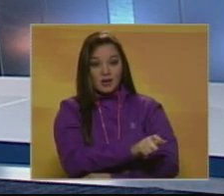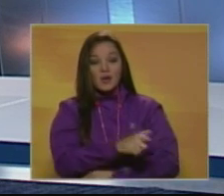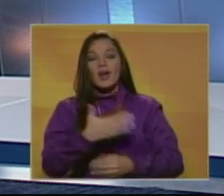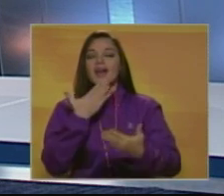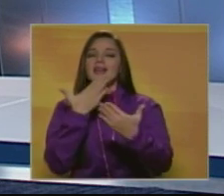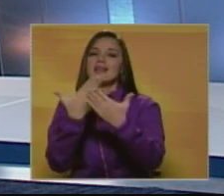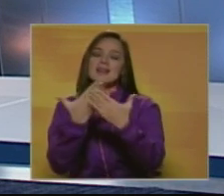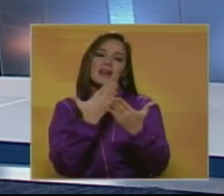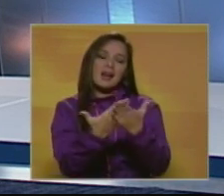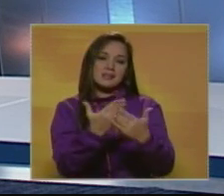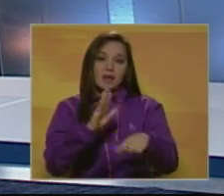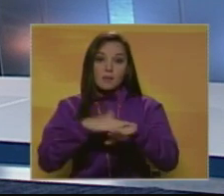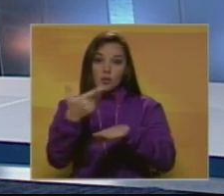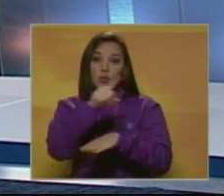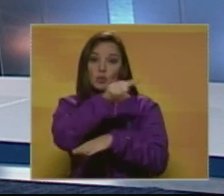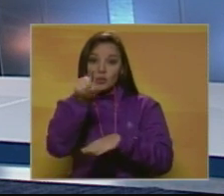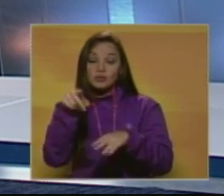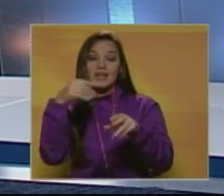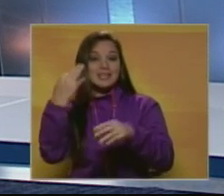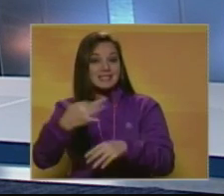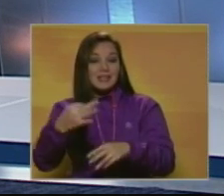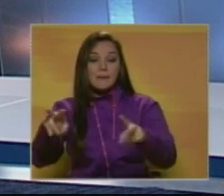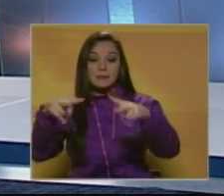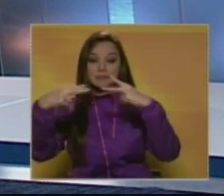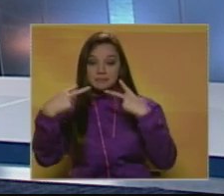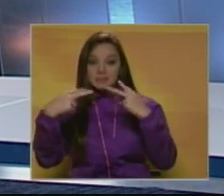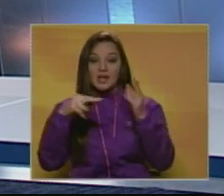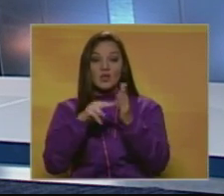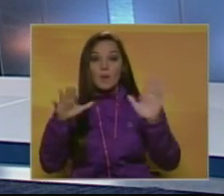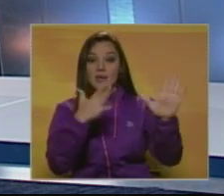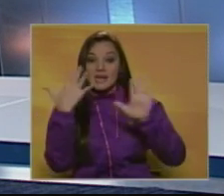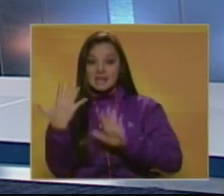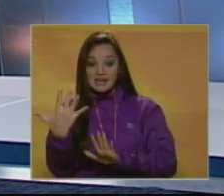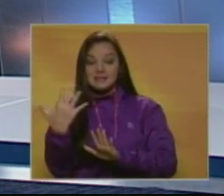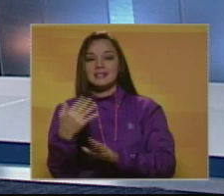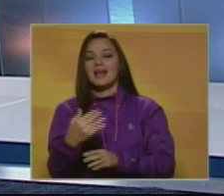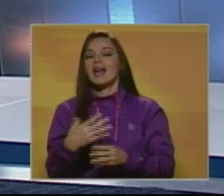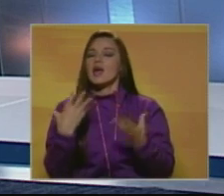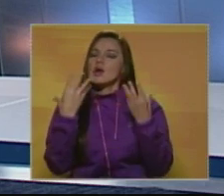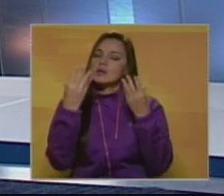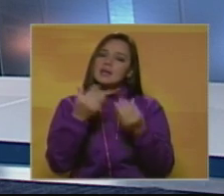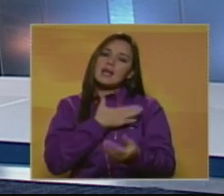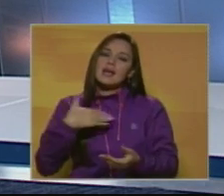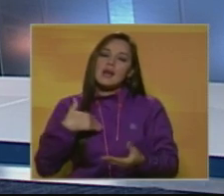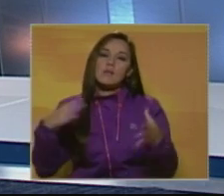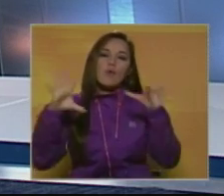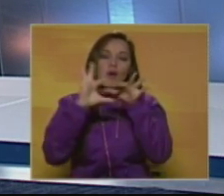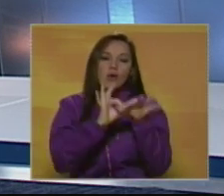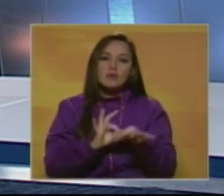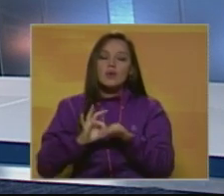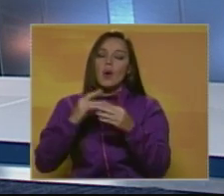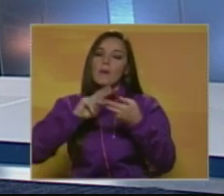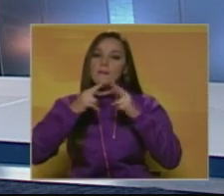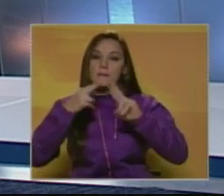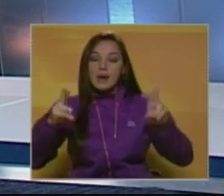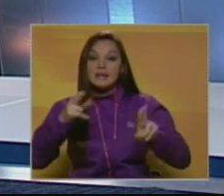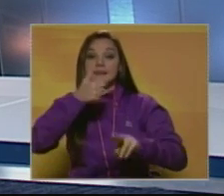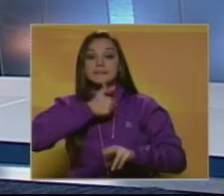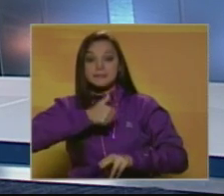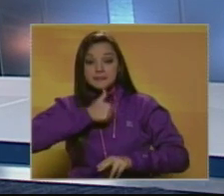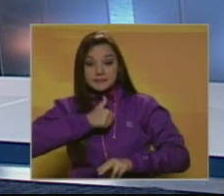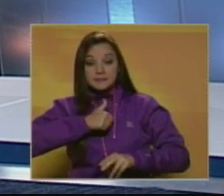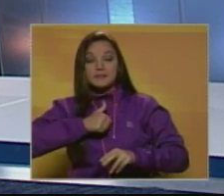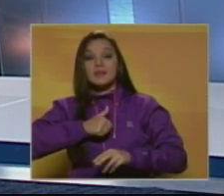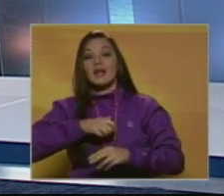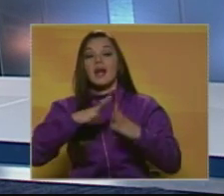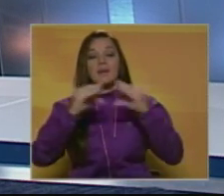esa fidelidad que han tenido a lo largo de todo este 2015 con nuestra pantalla. Mucha unión, mucha paz, mucho amor, mucha tolerancia para